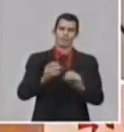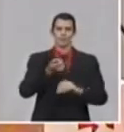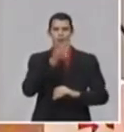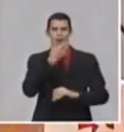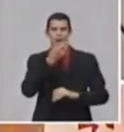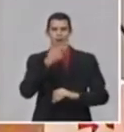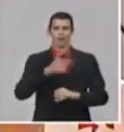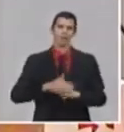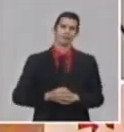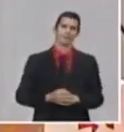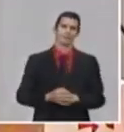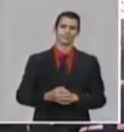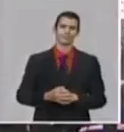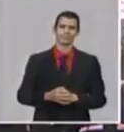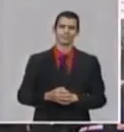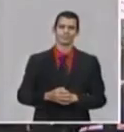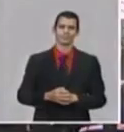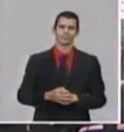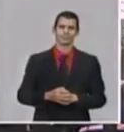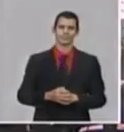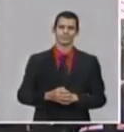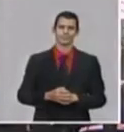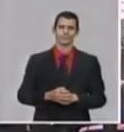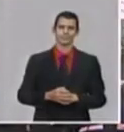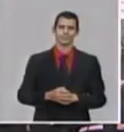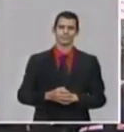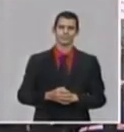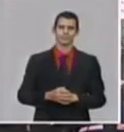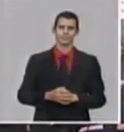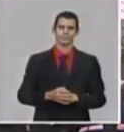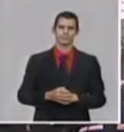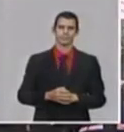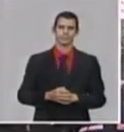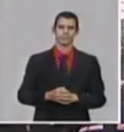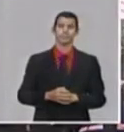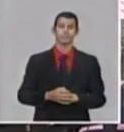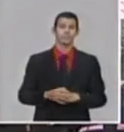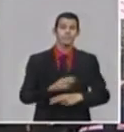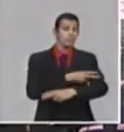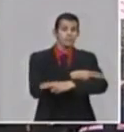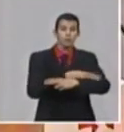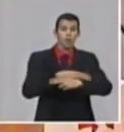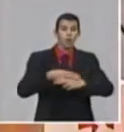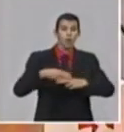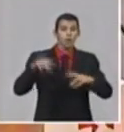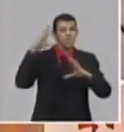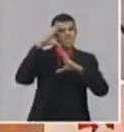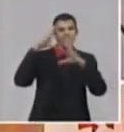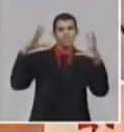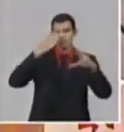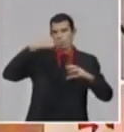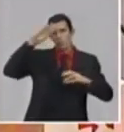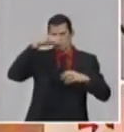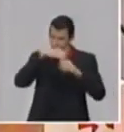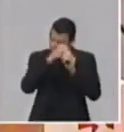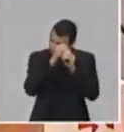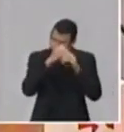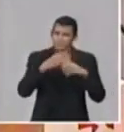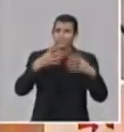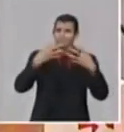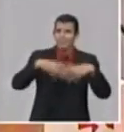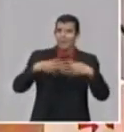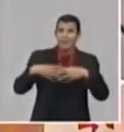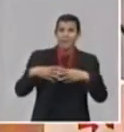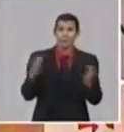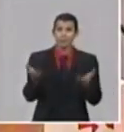como nuestro presidente. Es decir, eso ha marcado toda la historia del desarrollo. Y sí, efectivamente, tenemos el